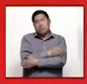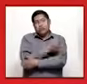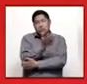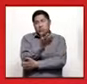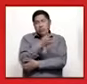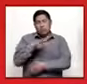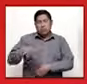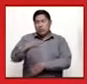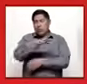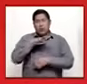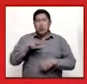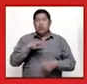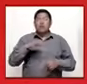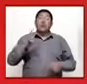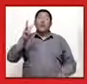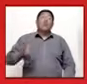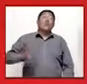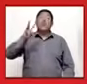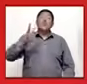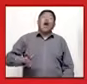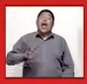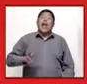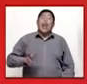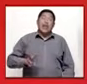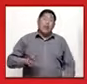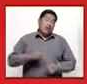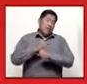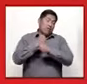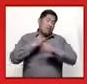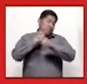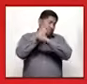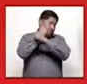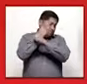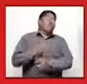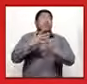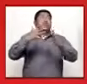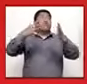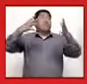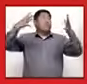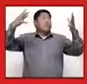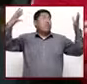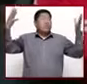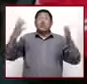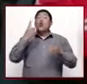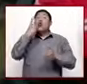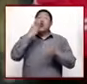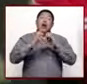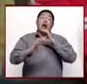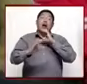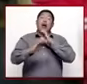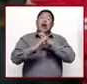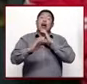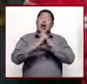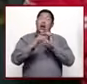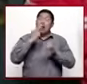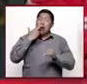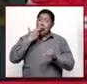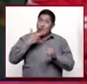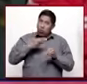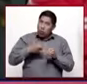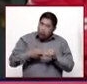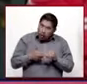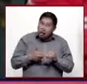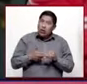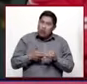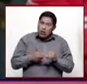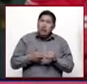en el municipio de Guarne, se ha registrado una explosión de unas cisternas. Carlos se encuentra en el lugar para darnos más detalles